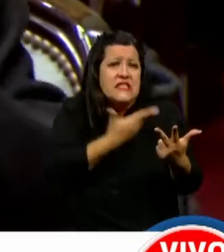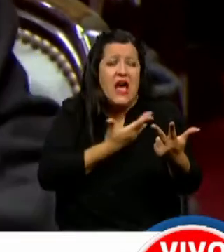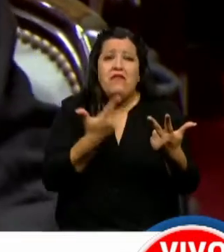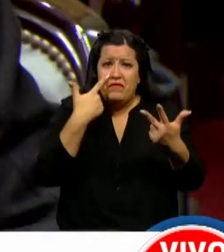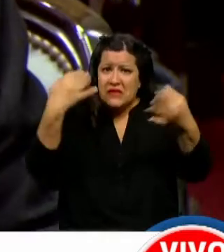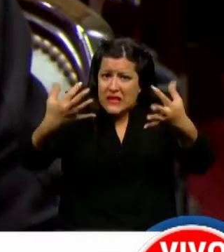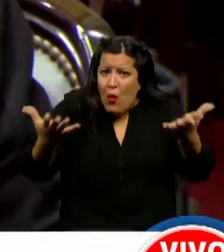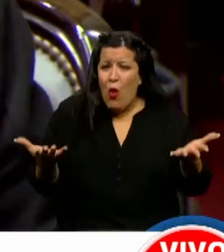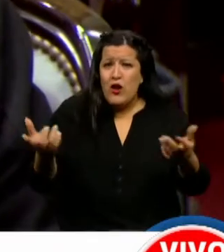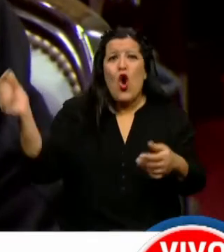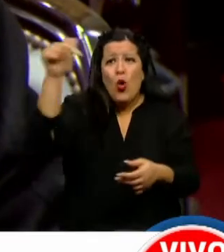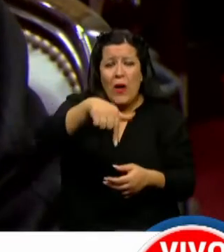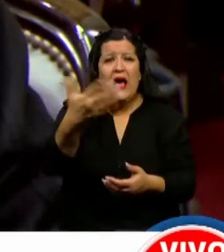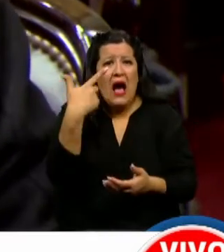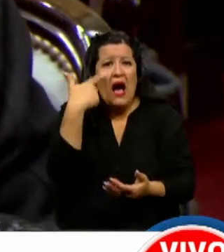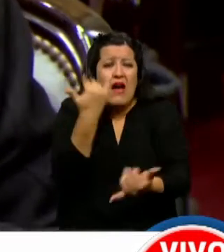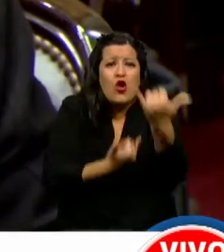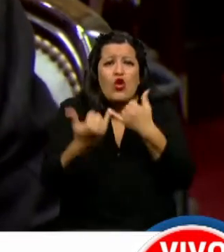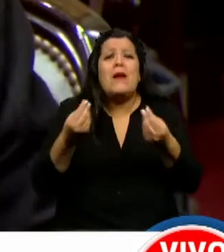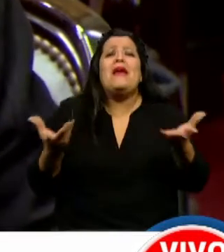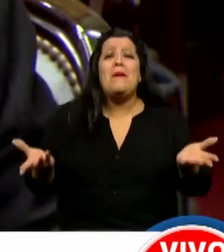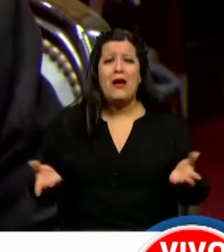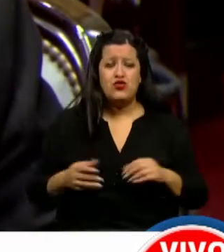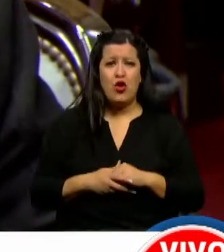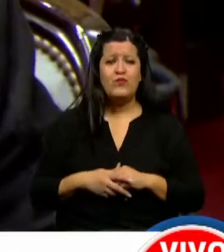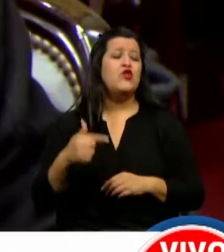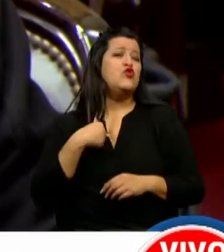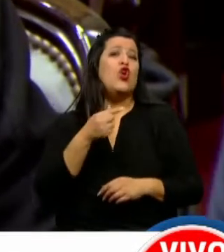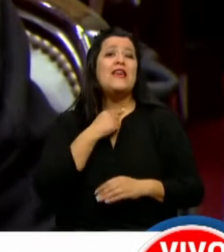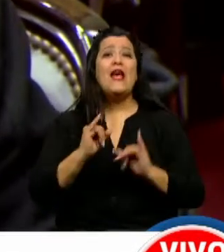que vengan y planteen. Y yo